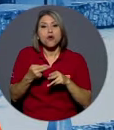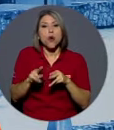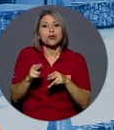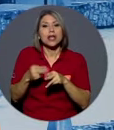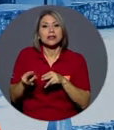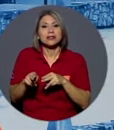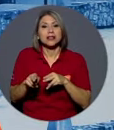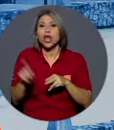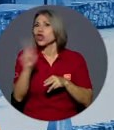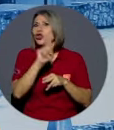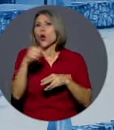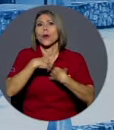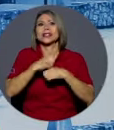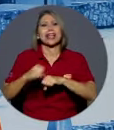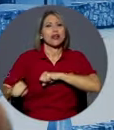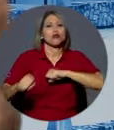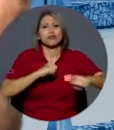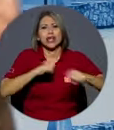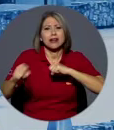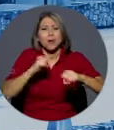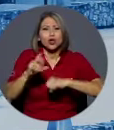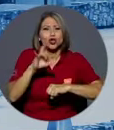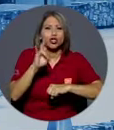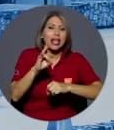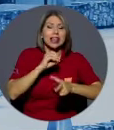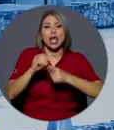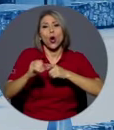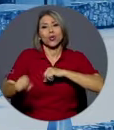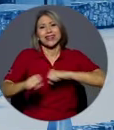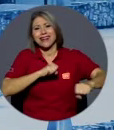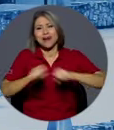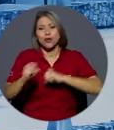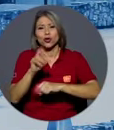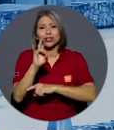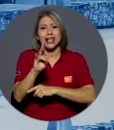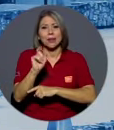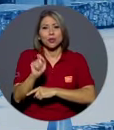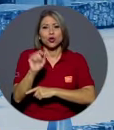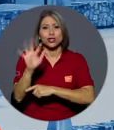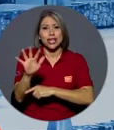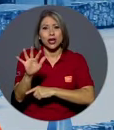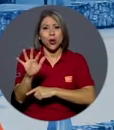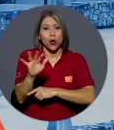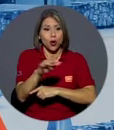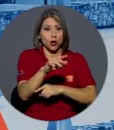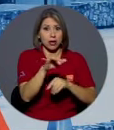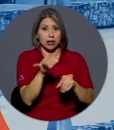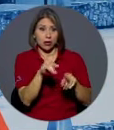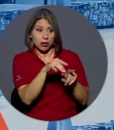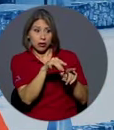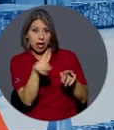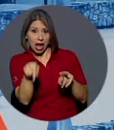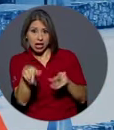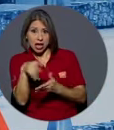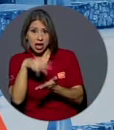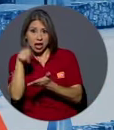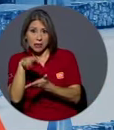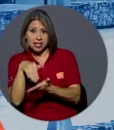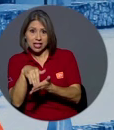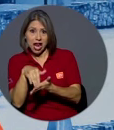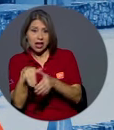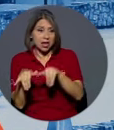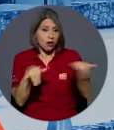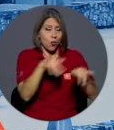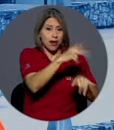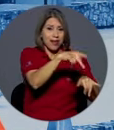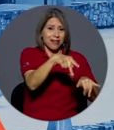cortas. O sea, no vamos a tener un terremoto de magnitud 7 ni 7.5 como los tenemos en el Pacífico, no lo vamos a tener en el Valle Central porque las fallas no tienen